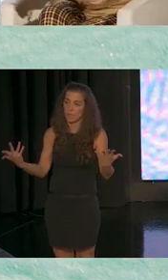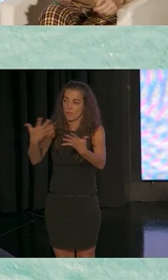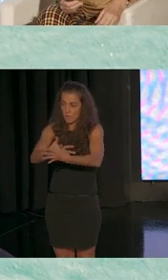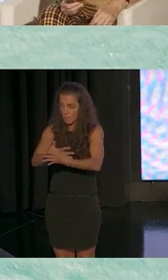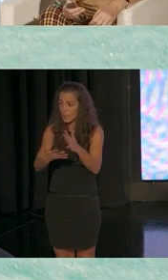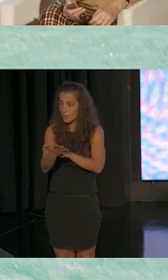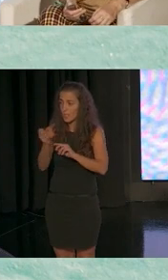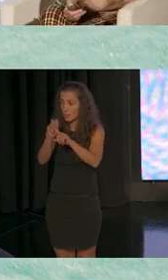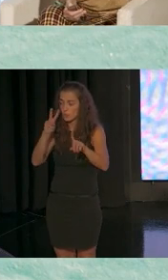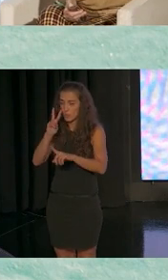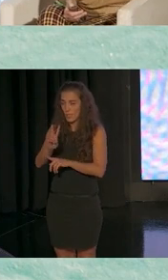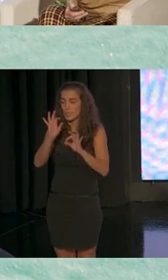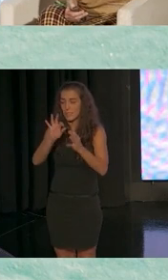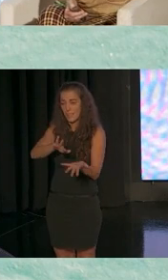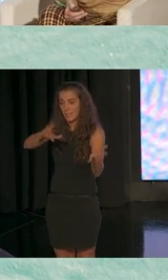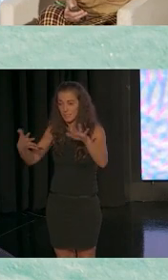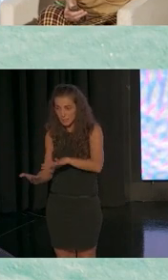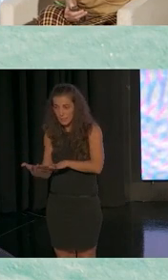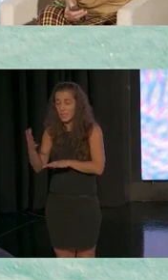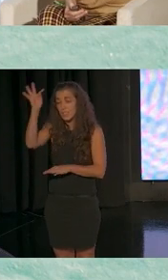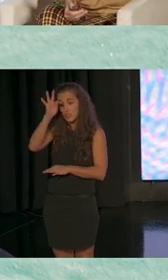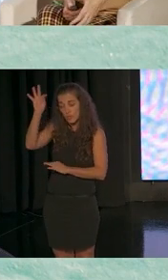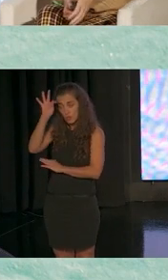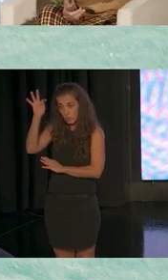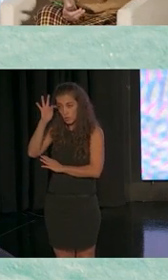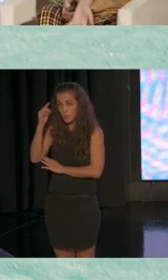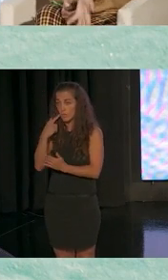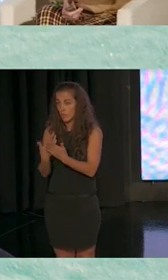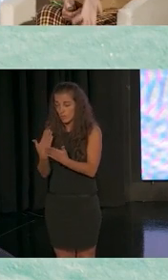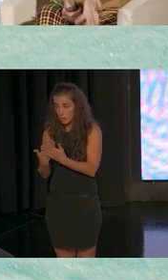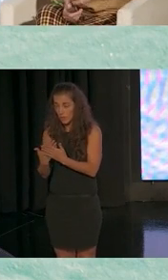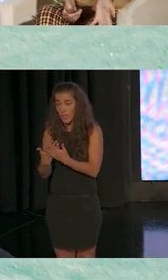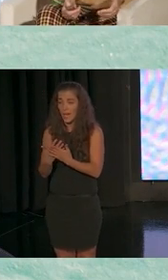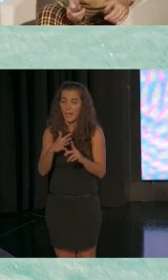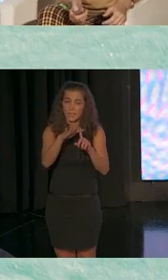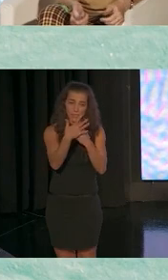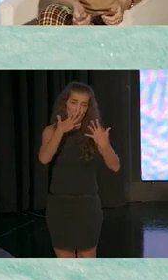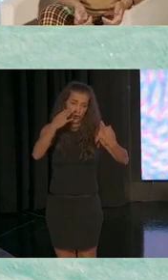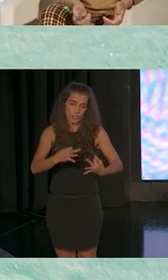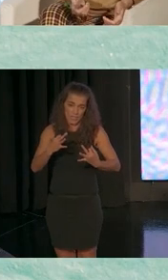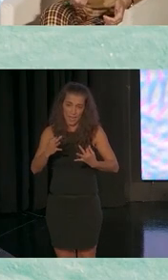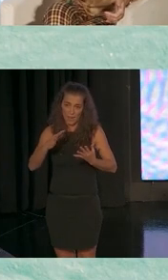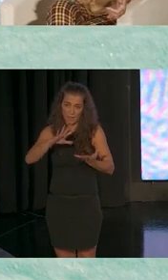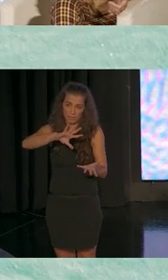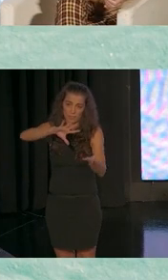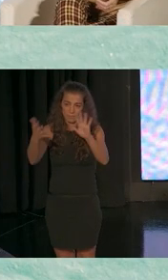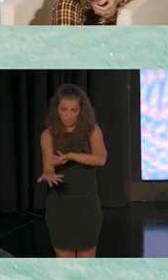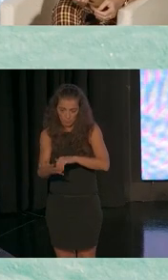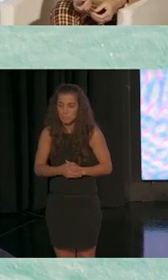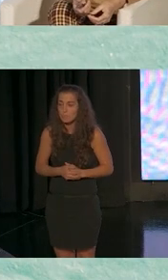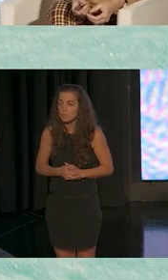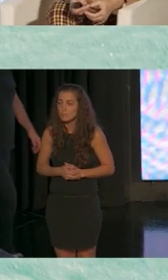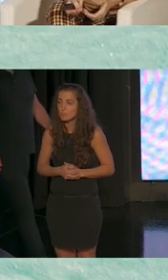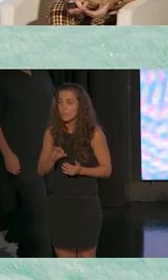desde el punto de vista de trasladar la evidencia teórica al la realidad cotidiana de los de los servicios y